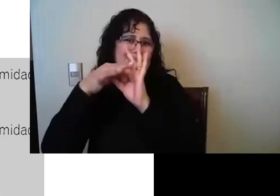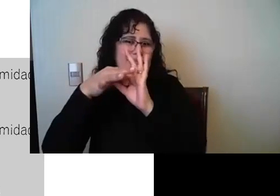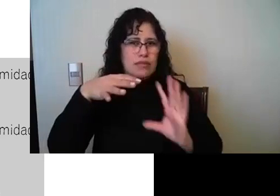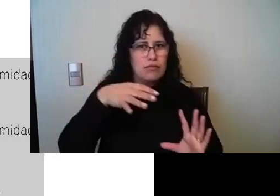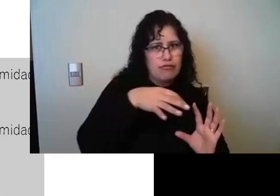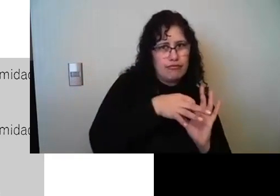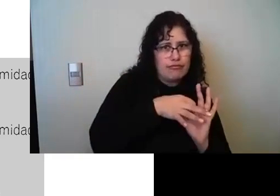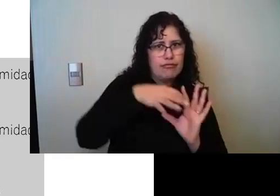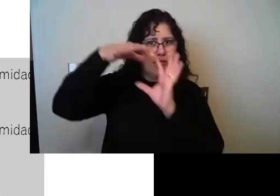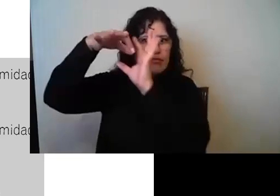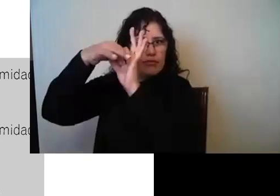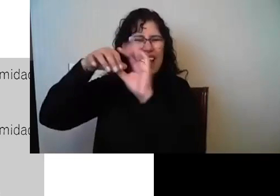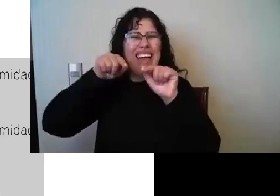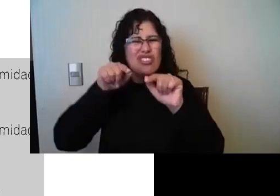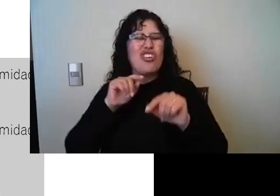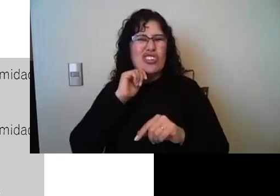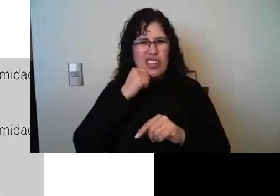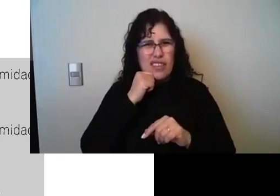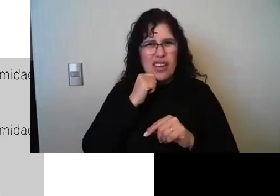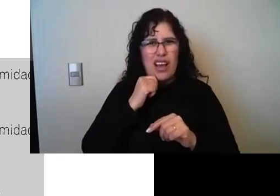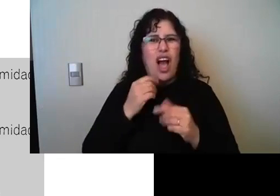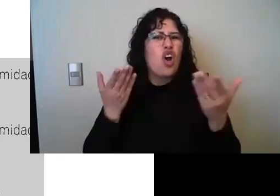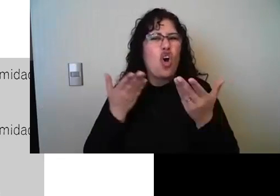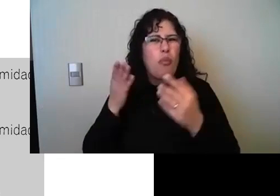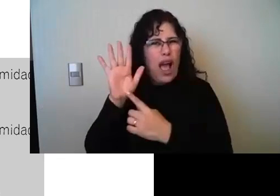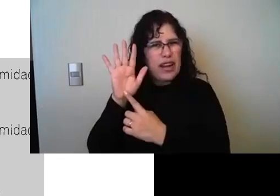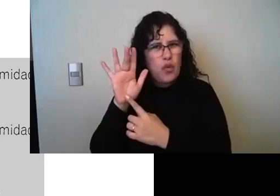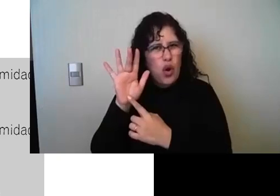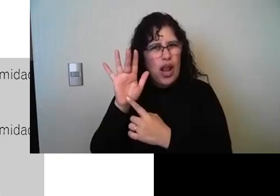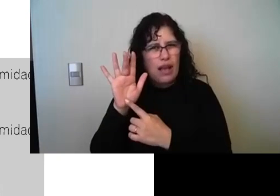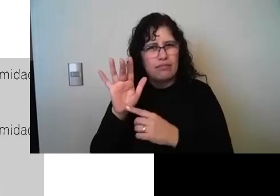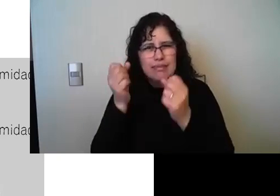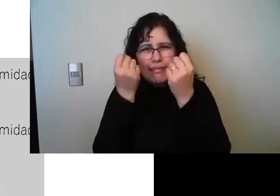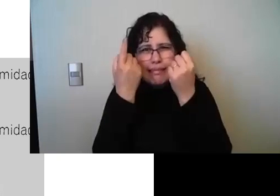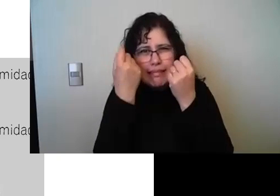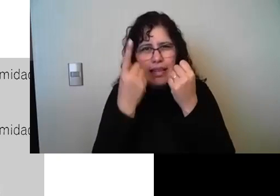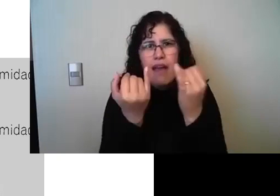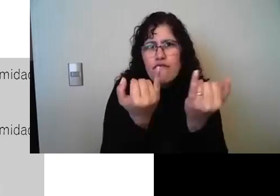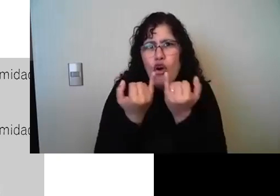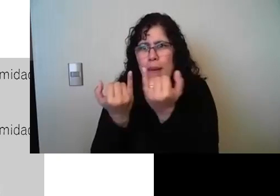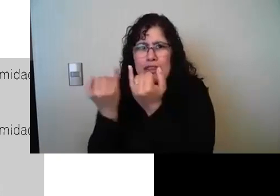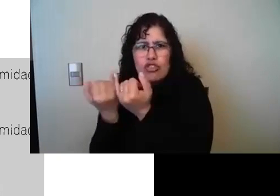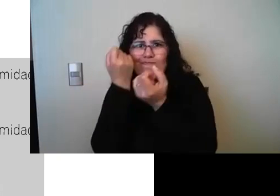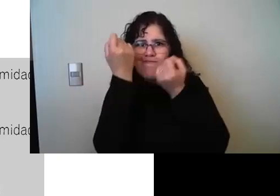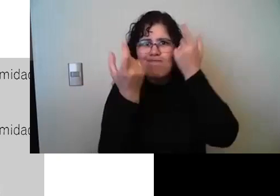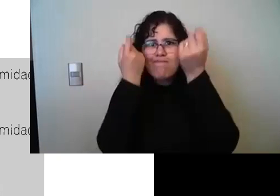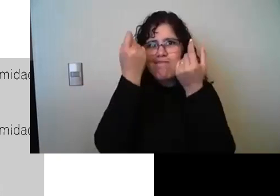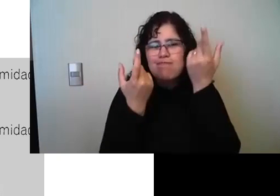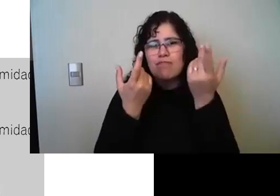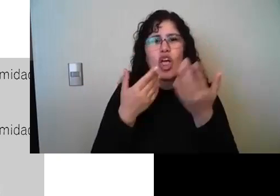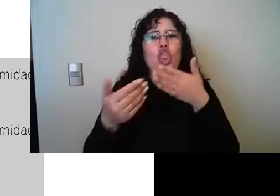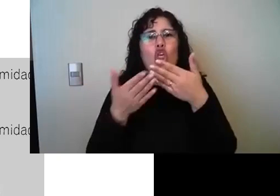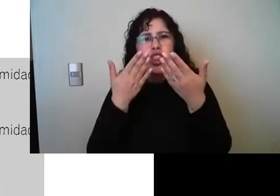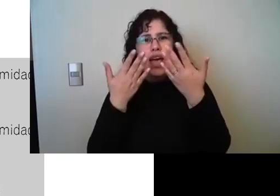distribución de las neuronas que captan la información desde los distintos partes del